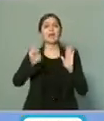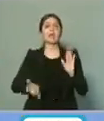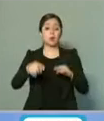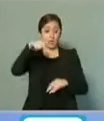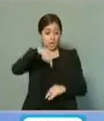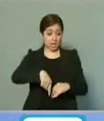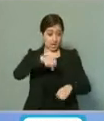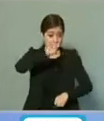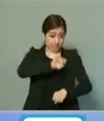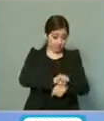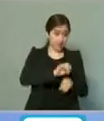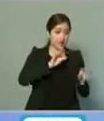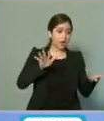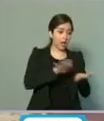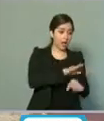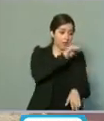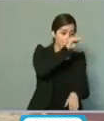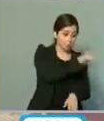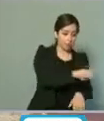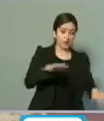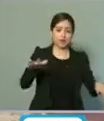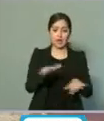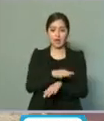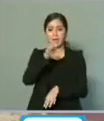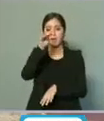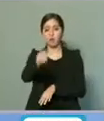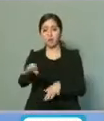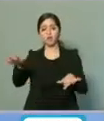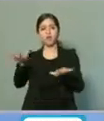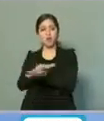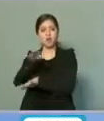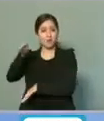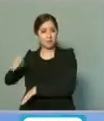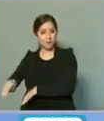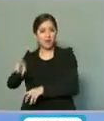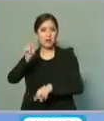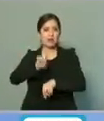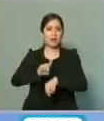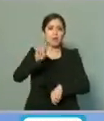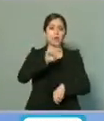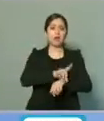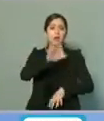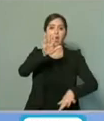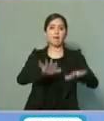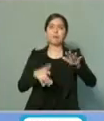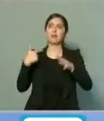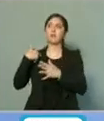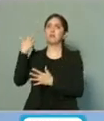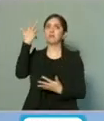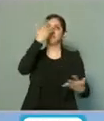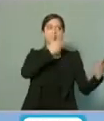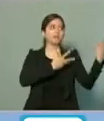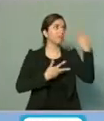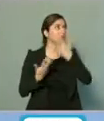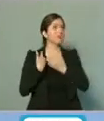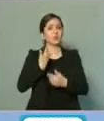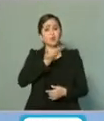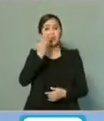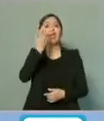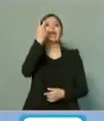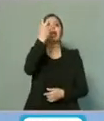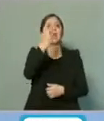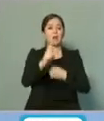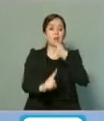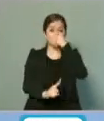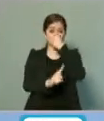con fulanita, la siguiente te quedas con alguien más, la tercera con la vecina y el niño anda por todos lados y no sabe con quién agarrarse. Es que eso sí hace daño, eso es lo que hace daño.